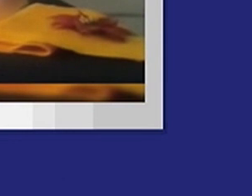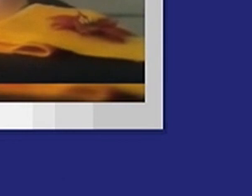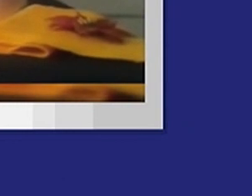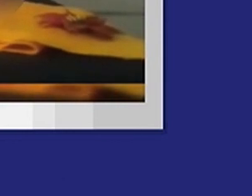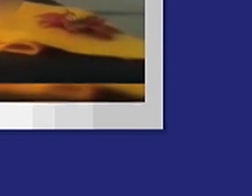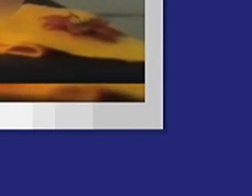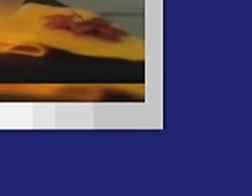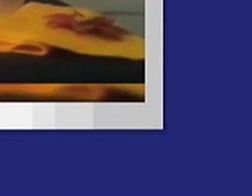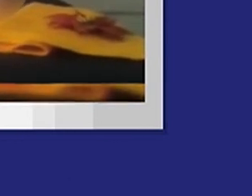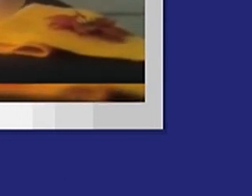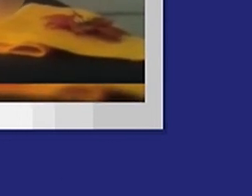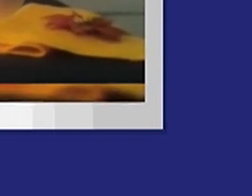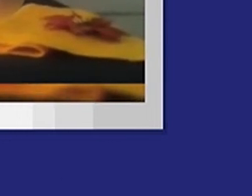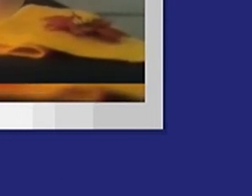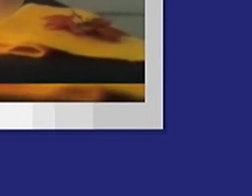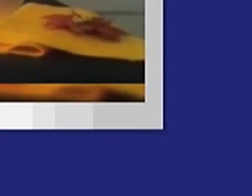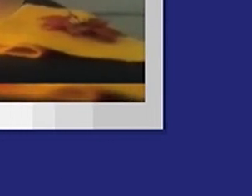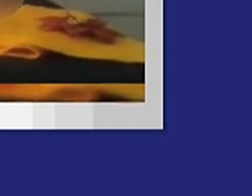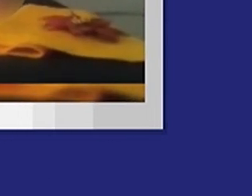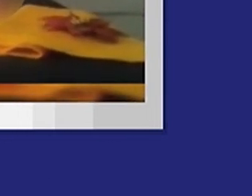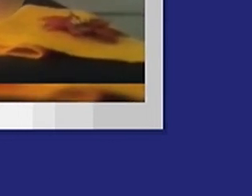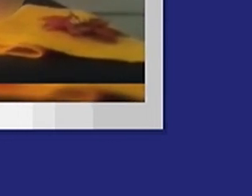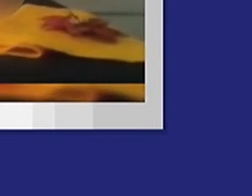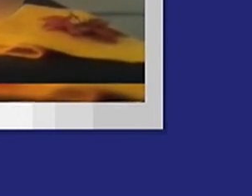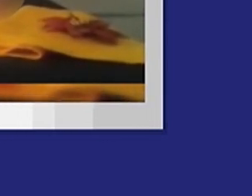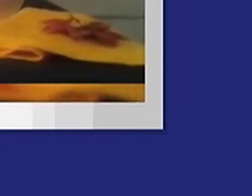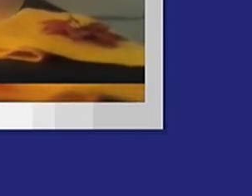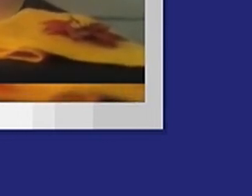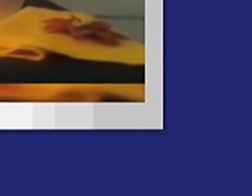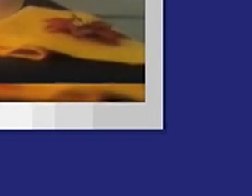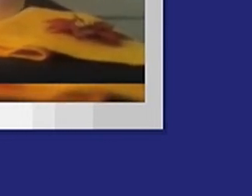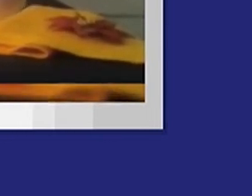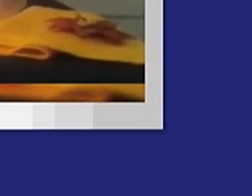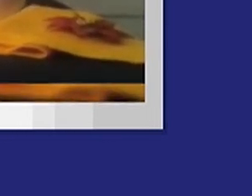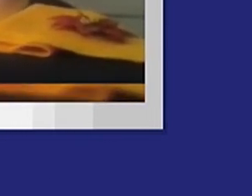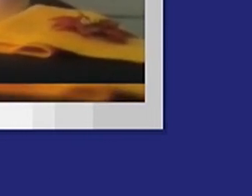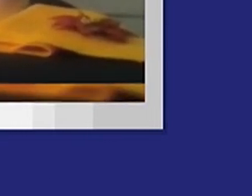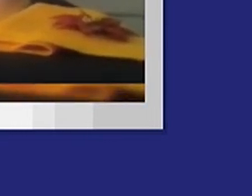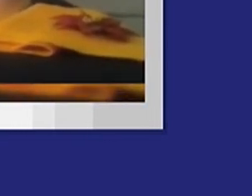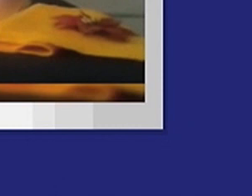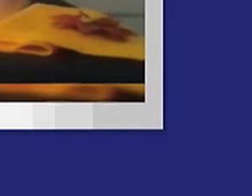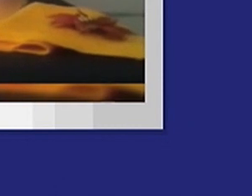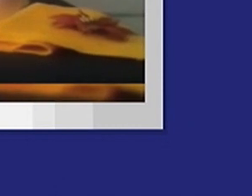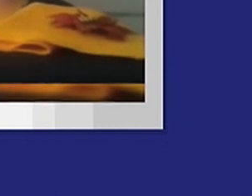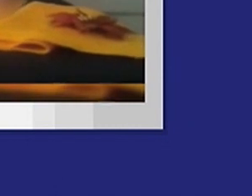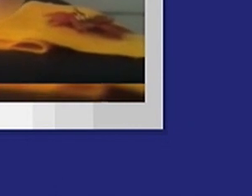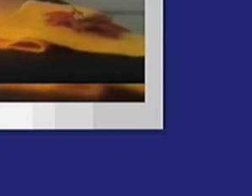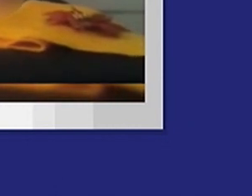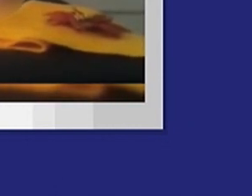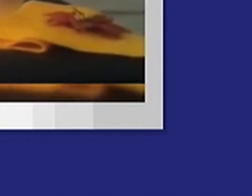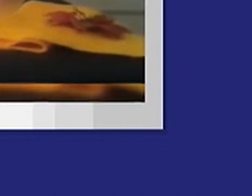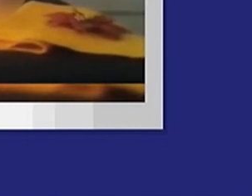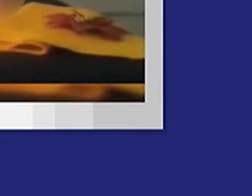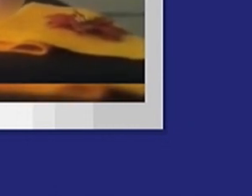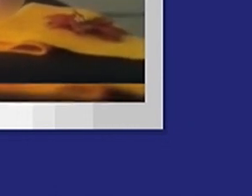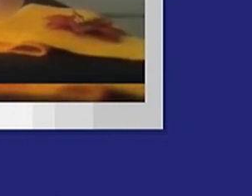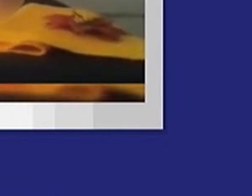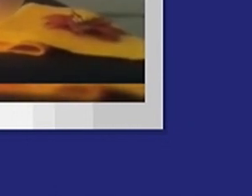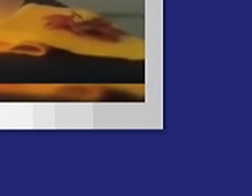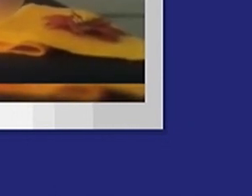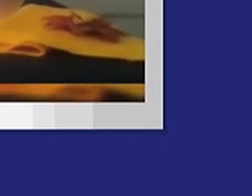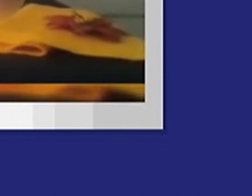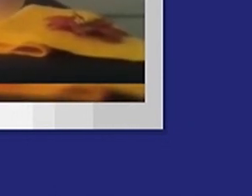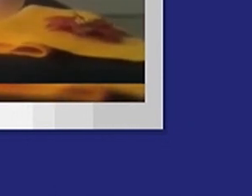deficiencia visual puede desplazarse por sí sola utilizando las coordenadas esféricas, que no son más que el